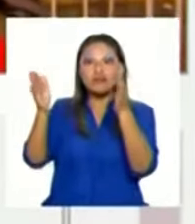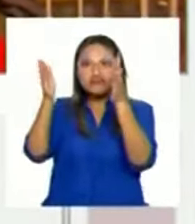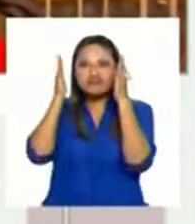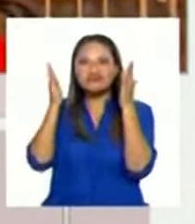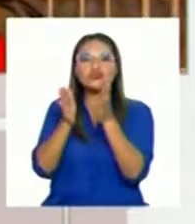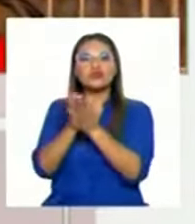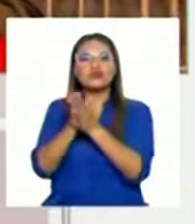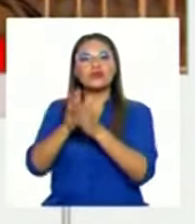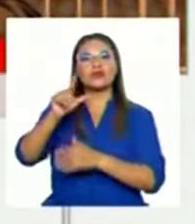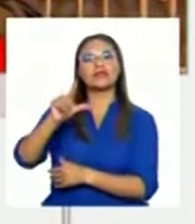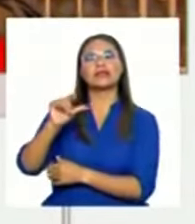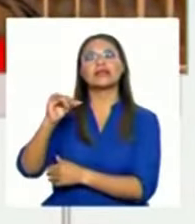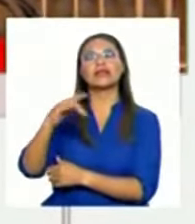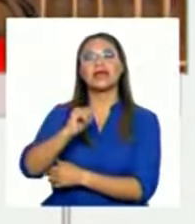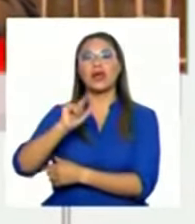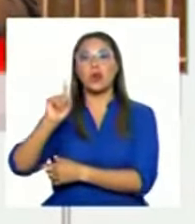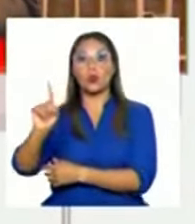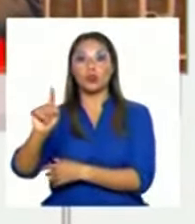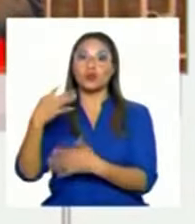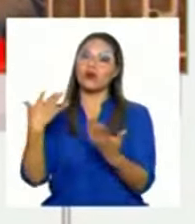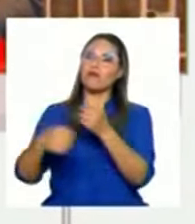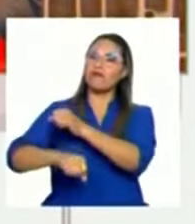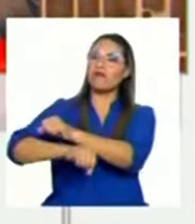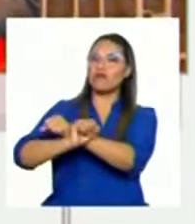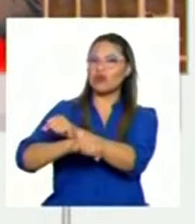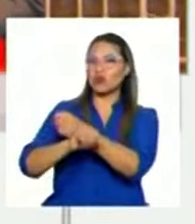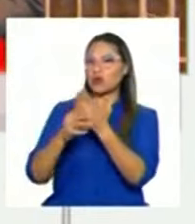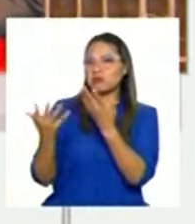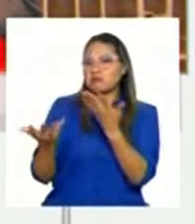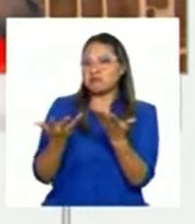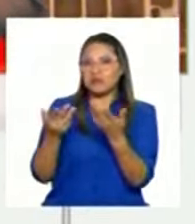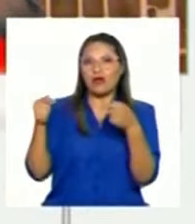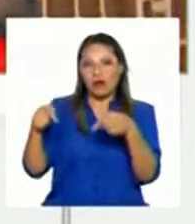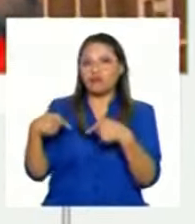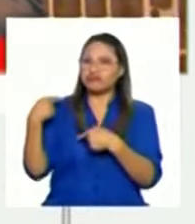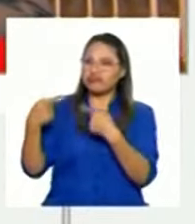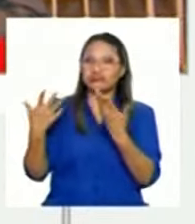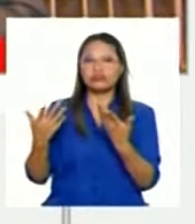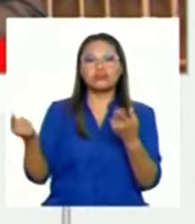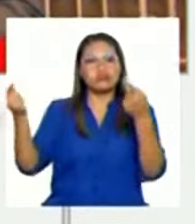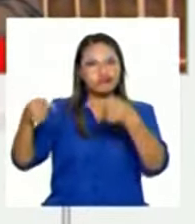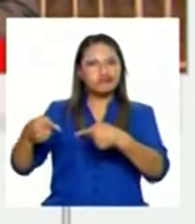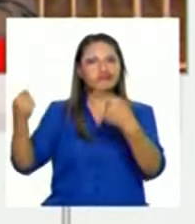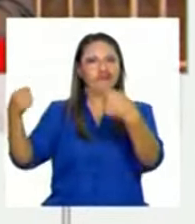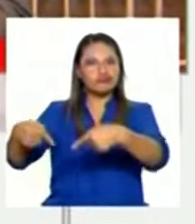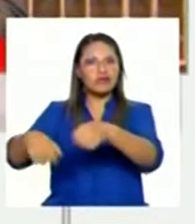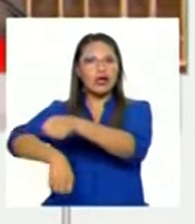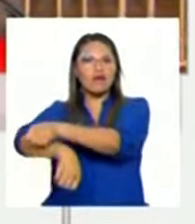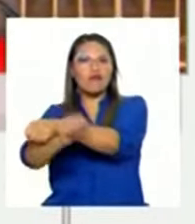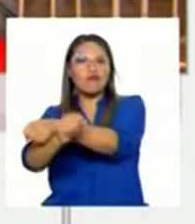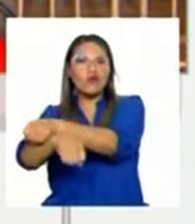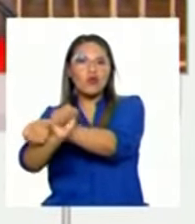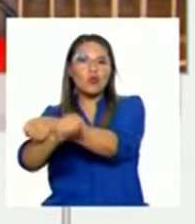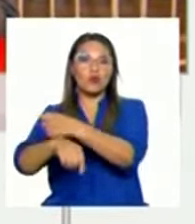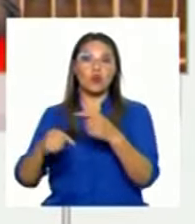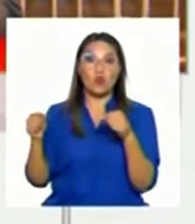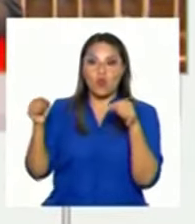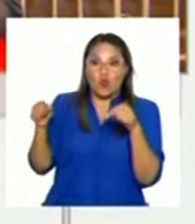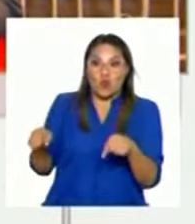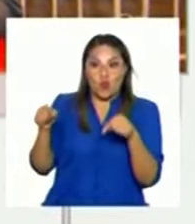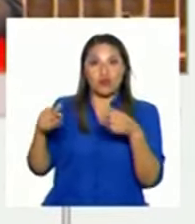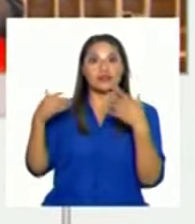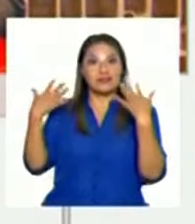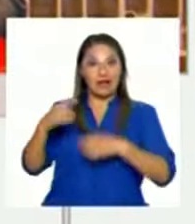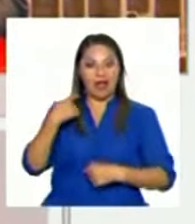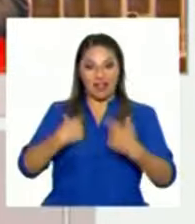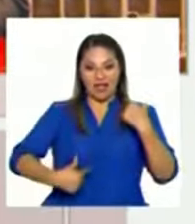por la Liga 1, que se sigue desarrollando, que se restablece en esta nueva fecha. Y hoy precisamente está